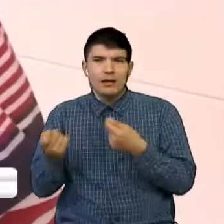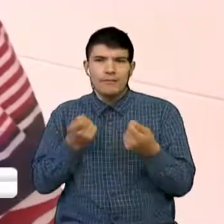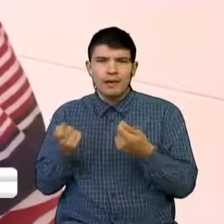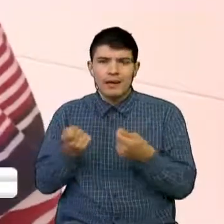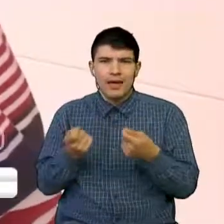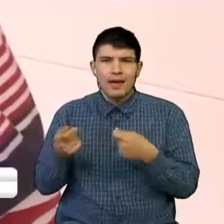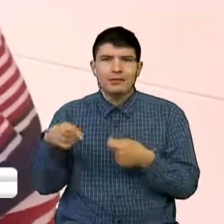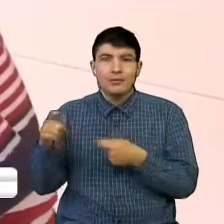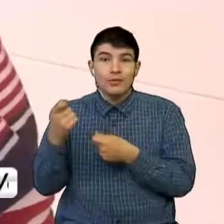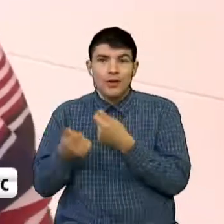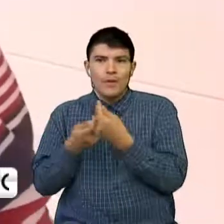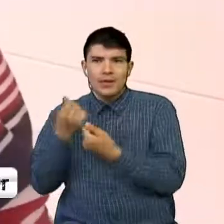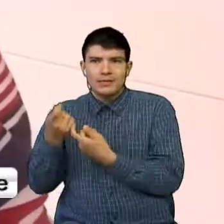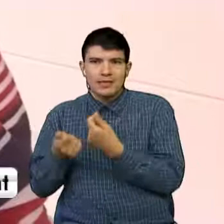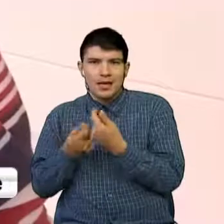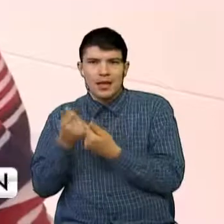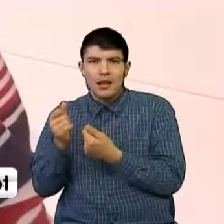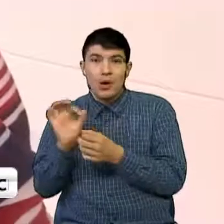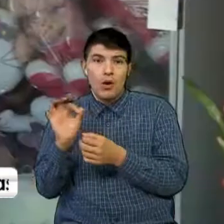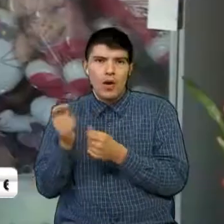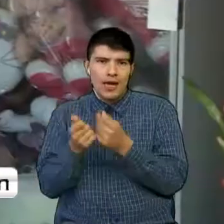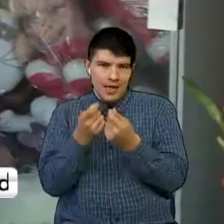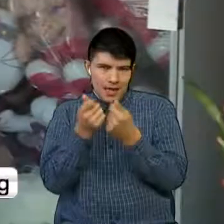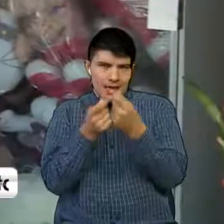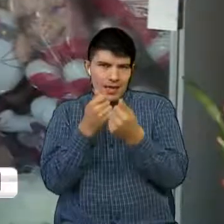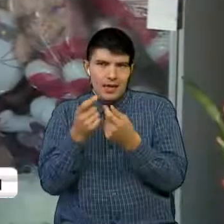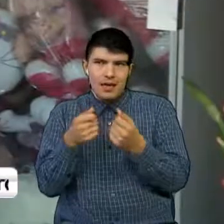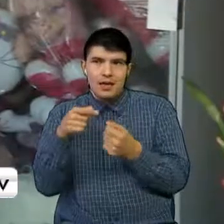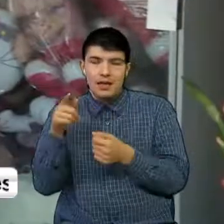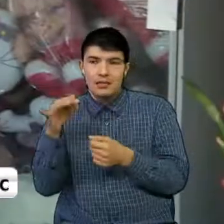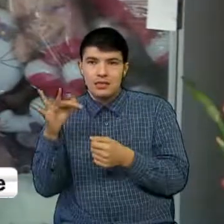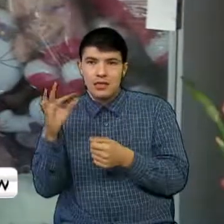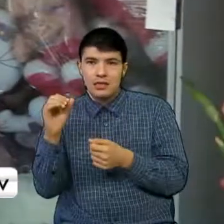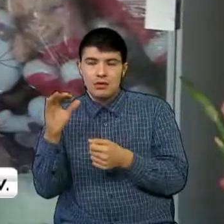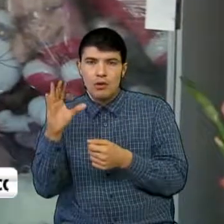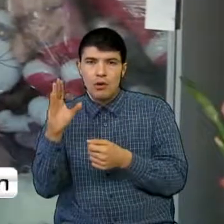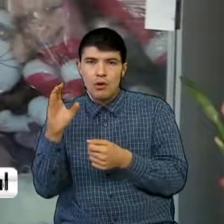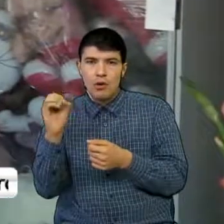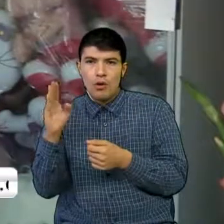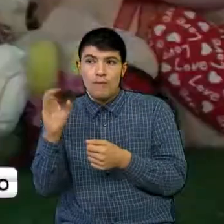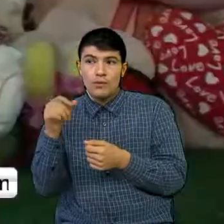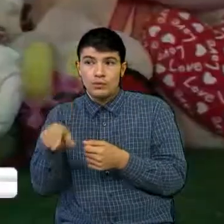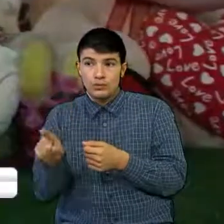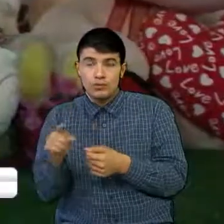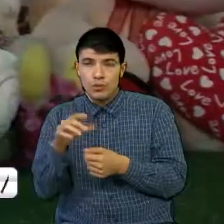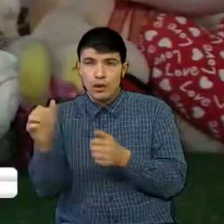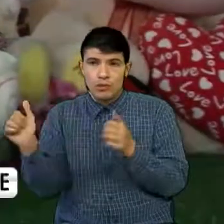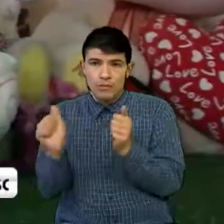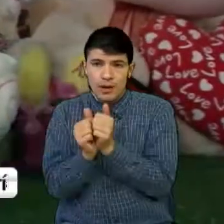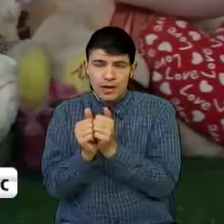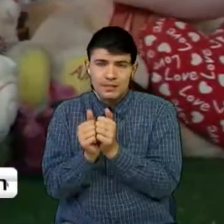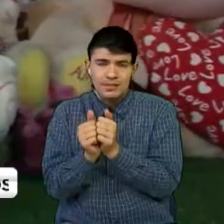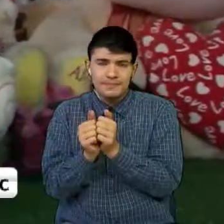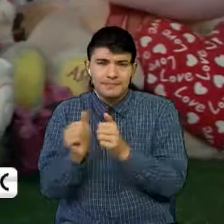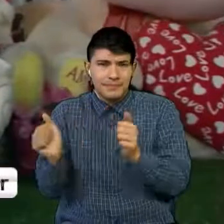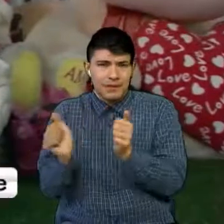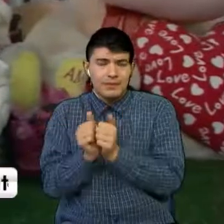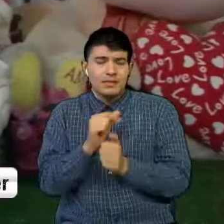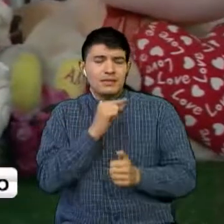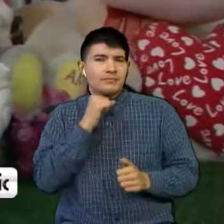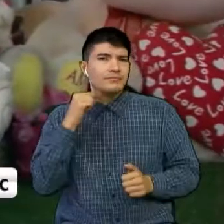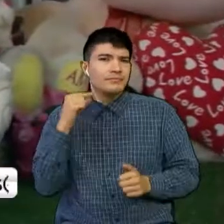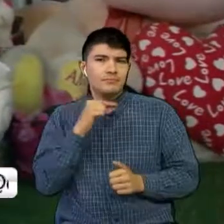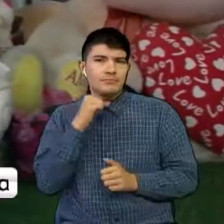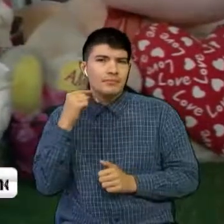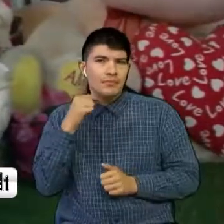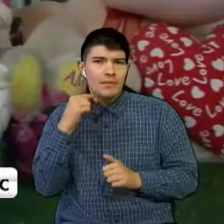parte comercial o económica, don Tito Obo, en compañía del sacerdote